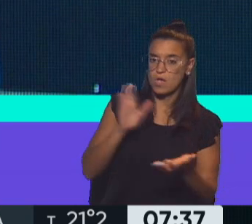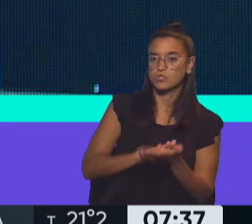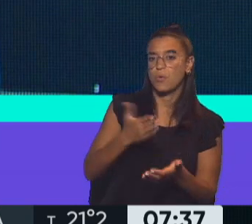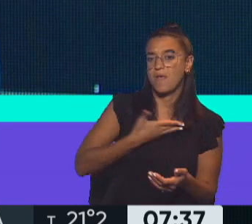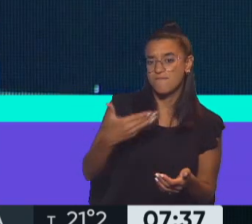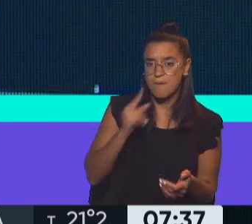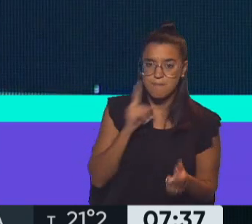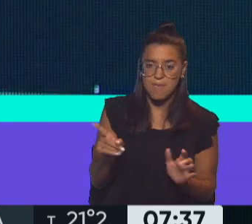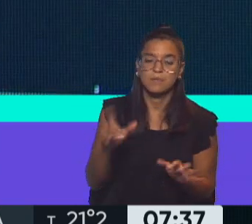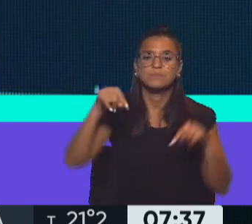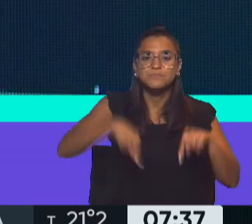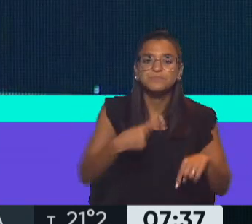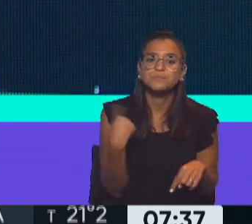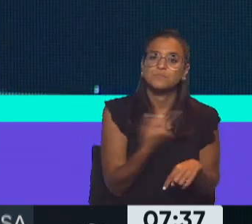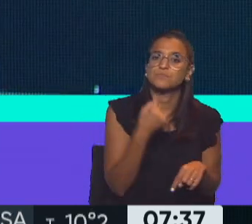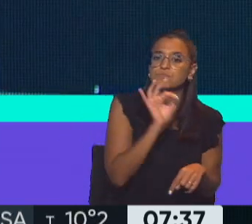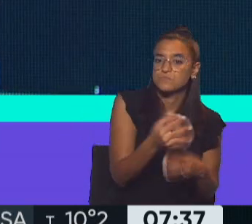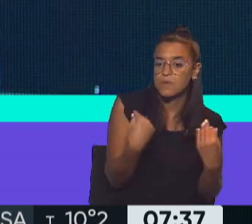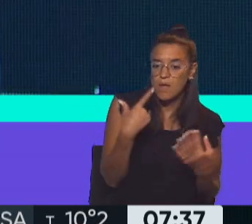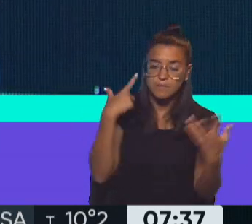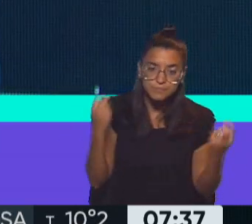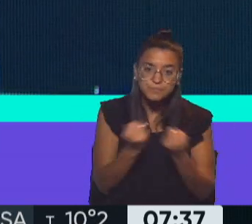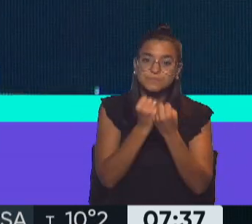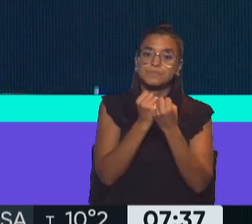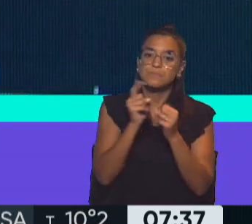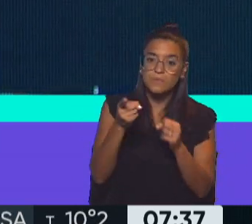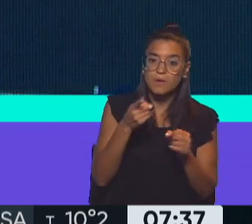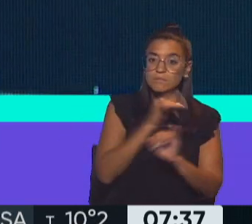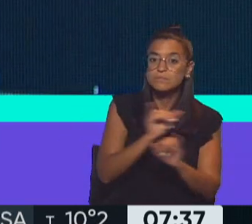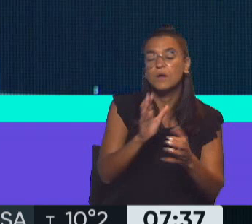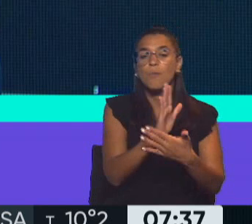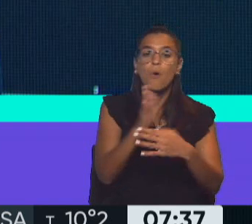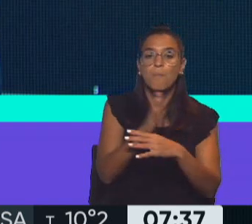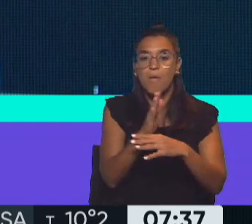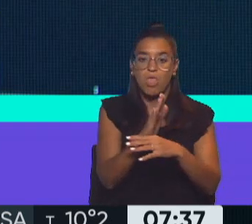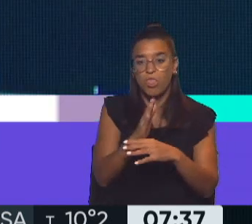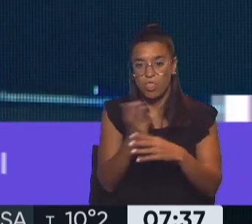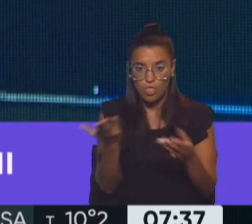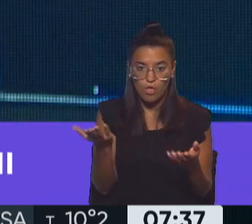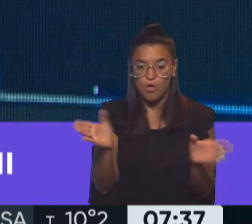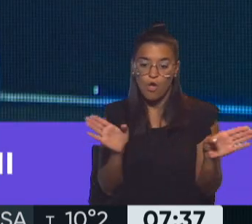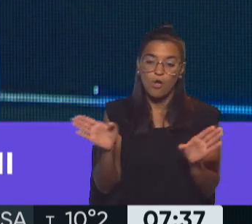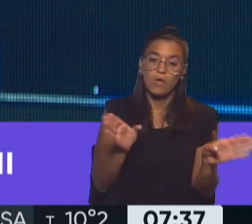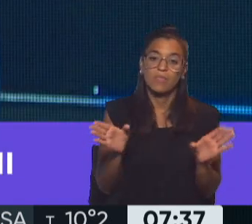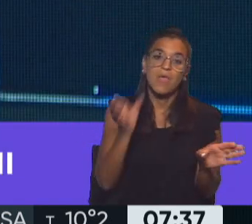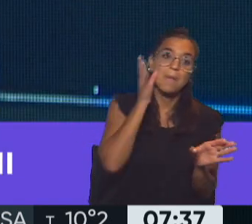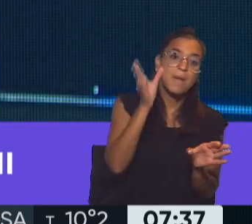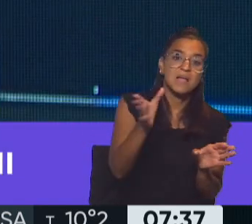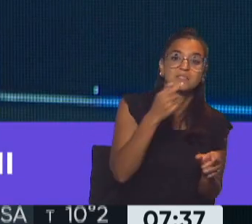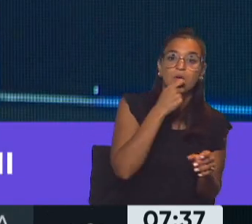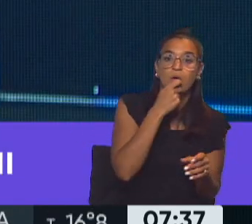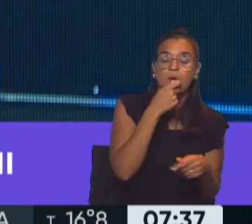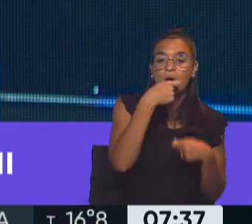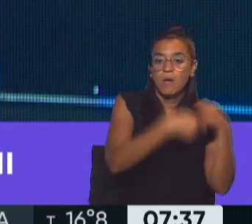creo que lo que se sabe, por lo menos por ahora, del acuerdo es un punto intermedio entre las dos posiciones. No se va a un sendero